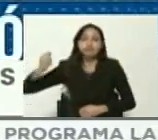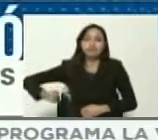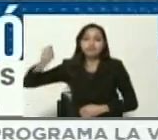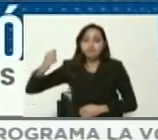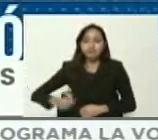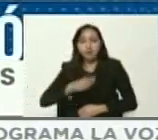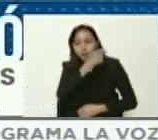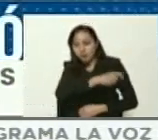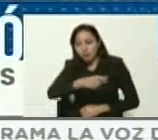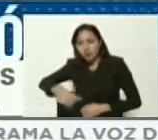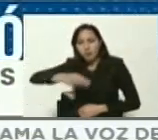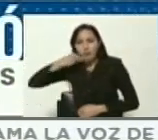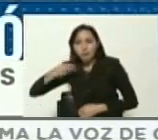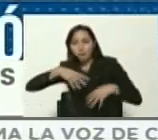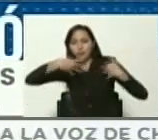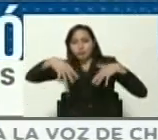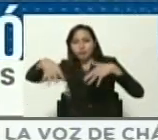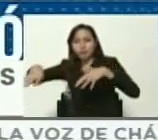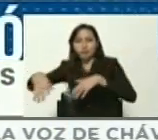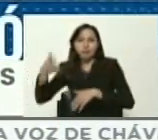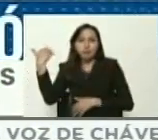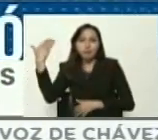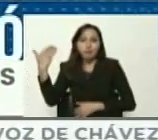entonces en las calles.